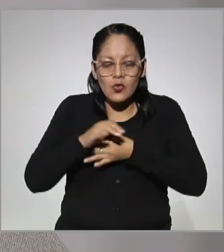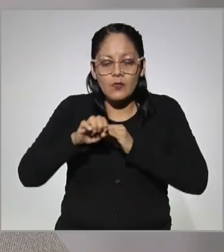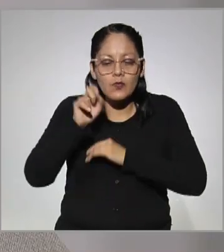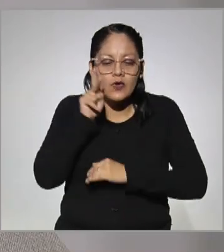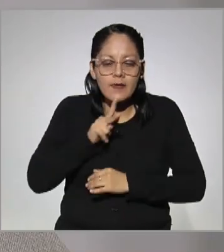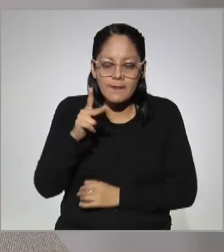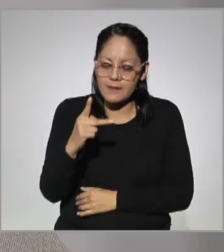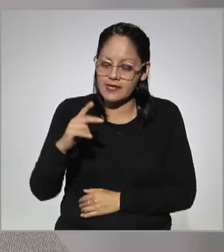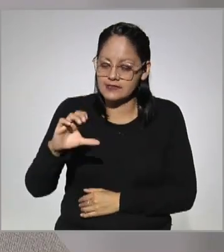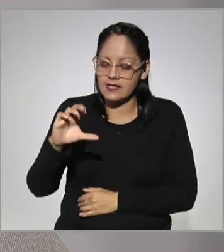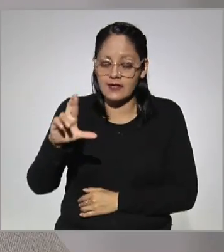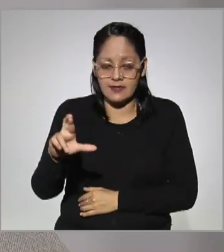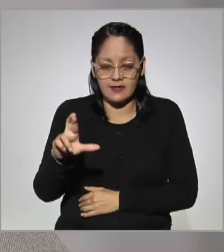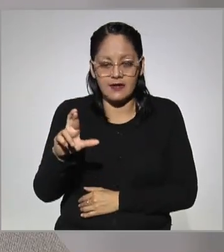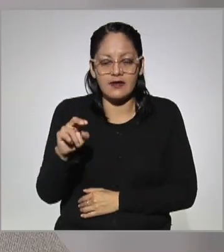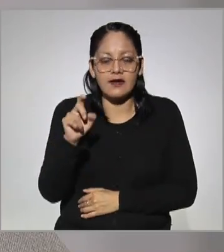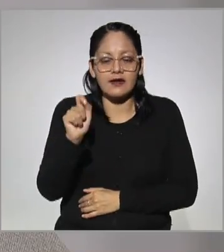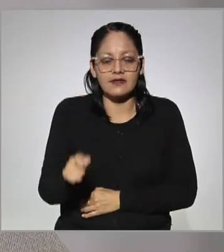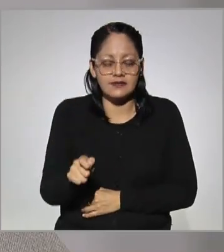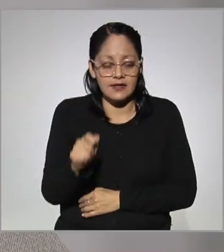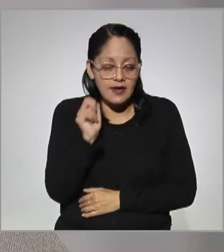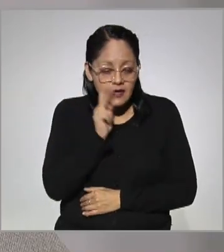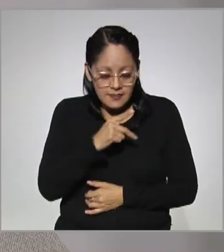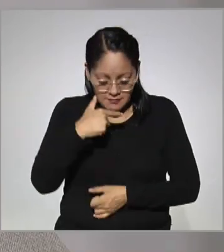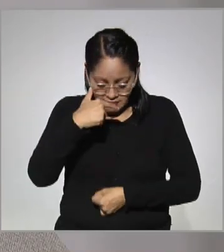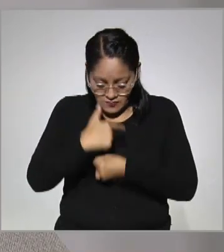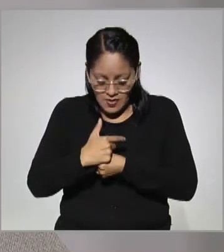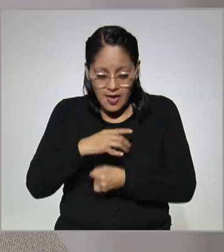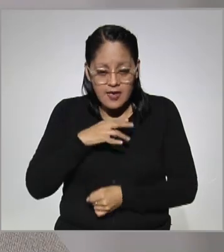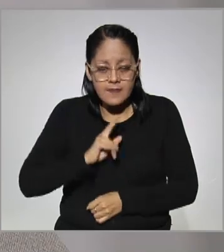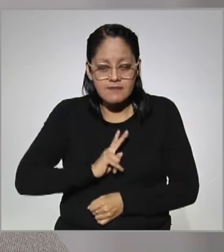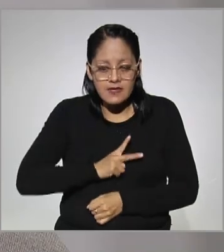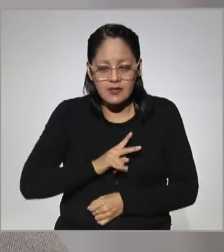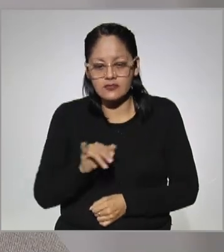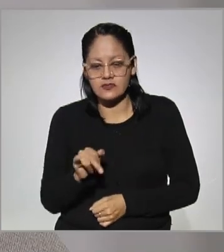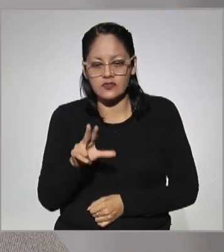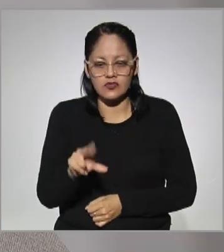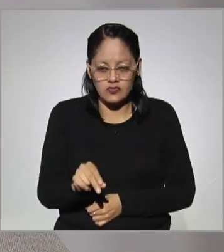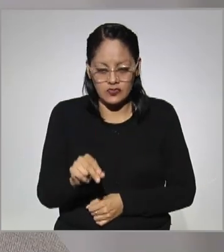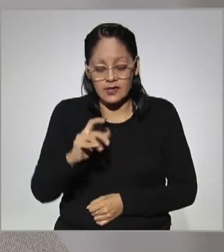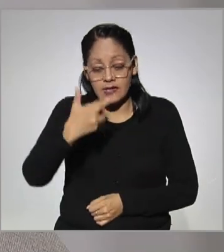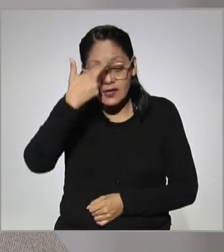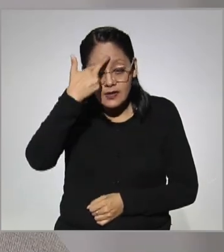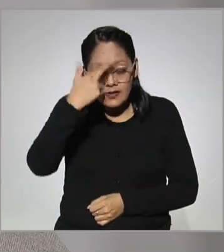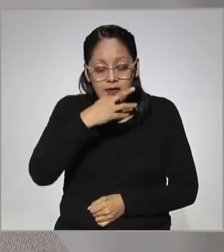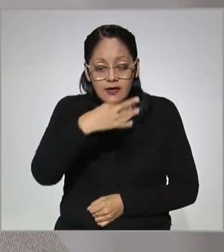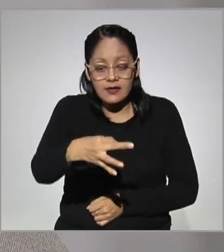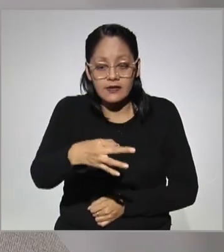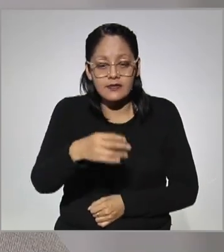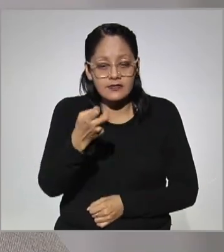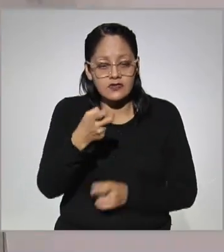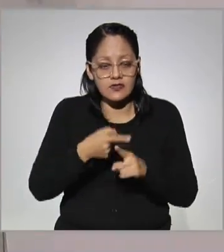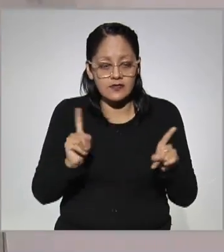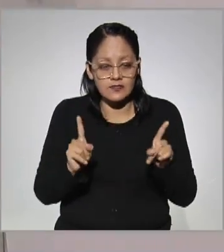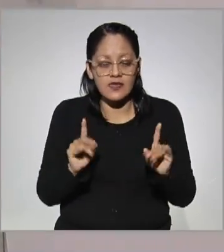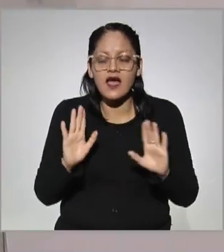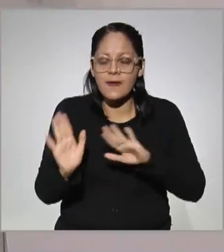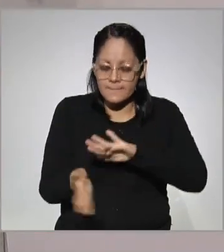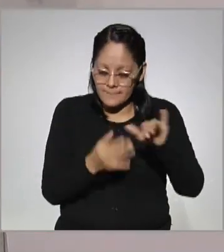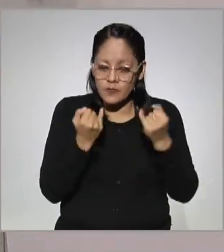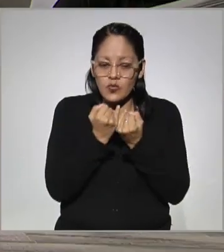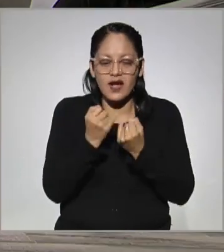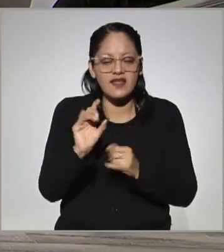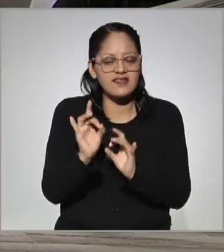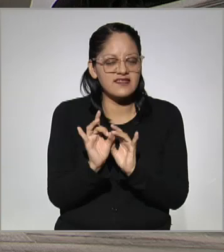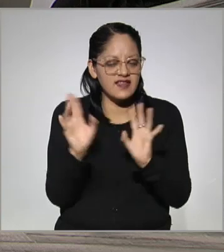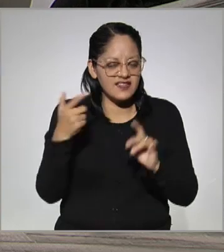es la que nos puede detectar si está el virus presente. Ajá, que recordemos que son Y algo cosas más nos diferentes. querías comentar, doctora. Sí, porque de